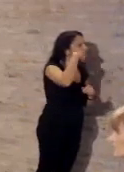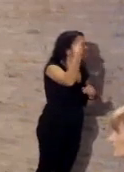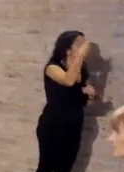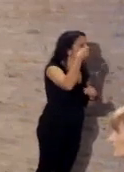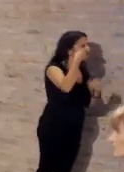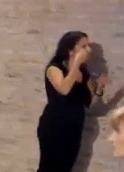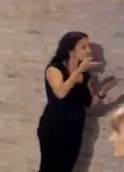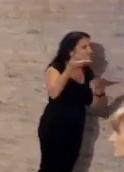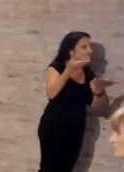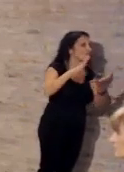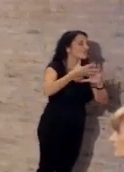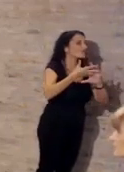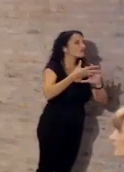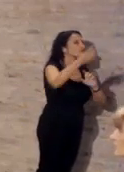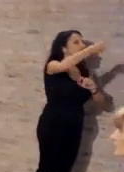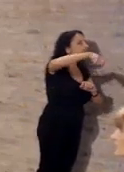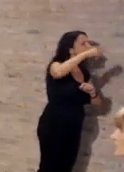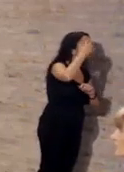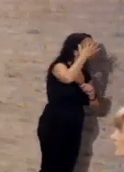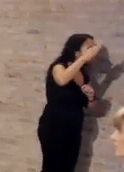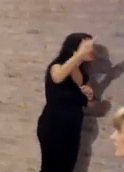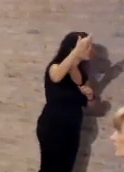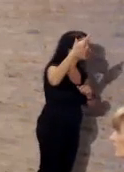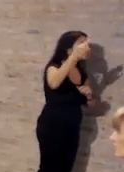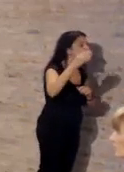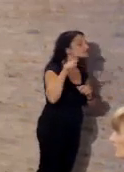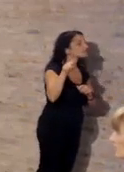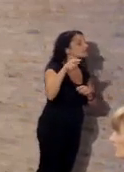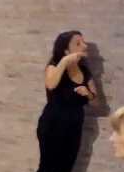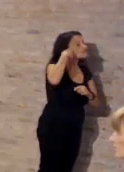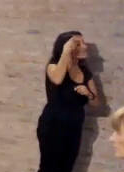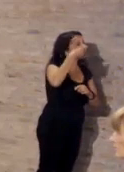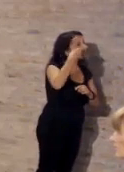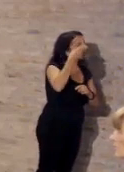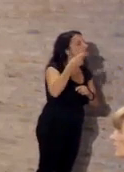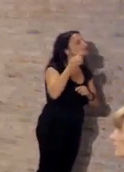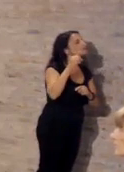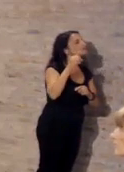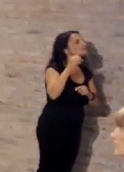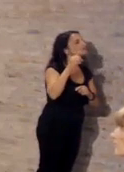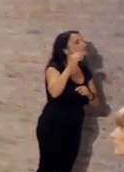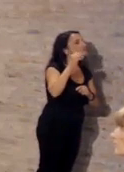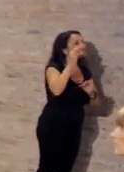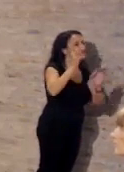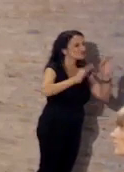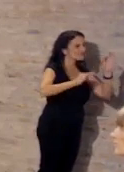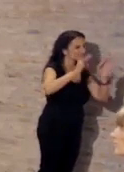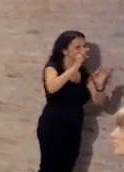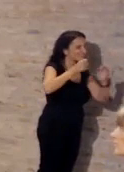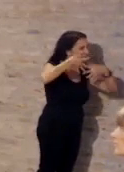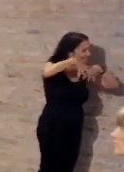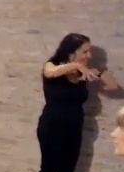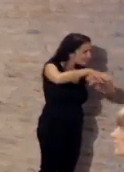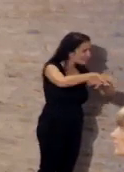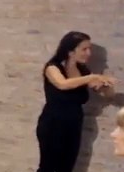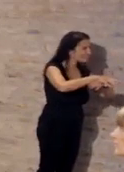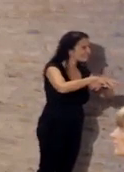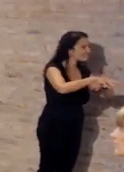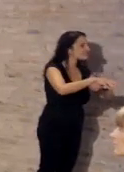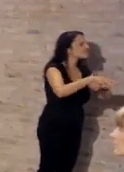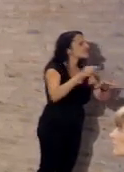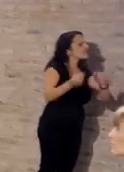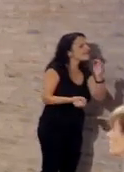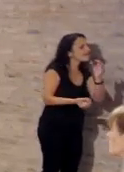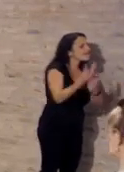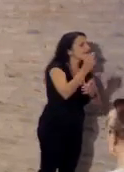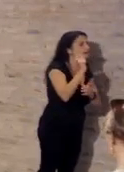breve proyección como un disparador el vdeo se llama proyecto activismo en Red realizado